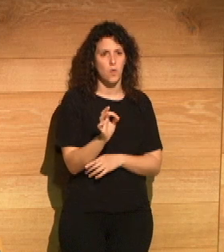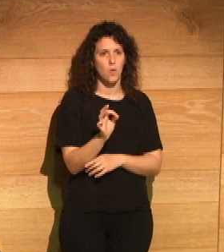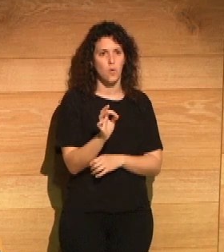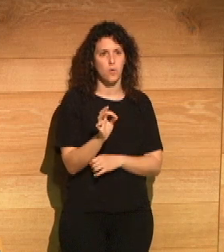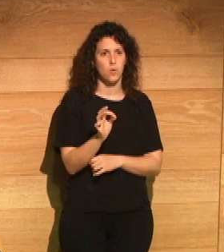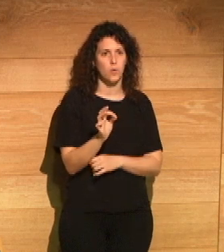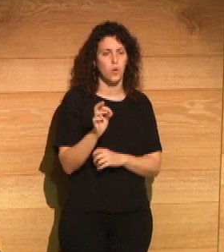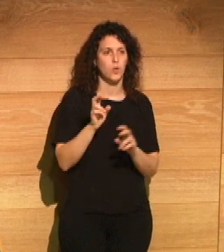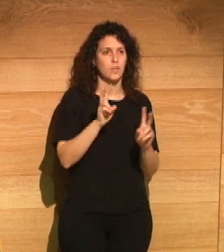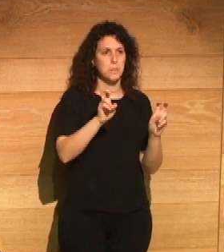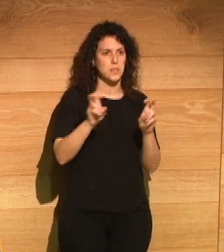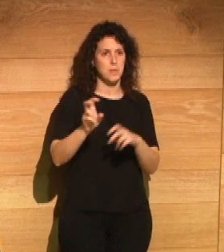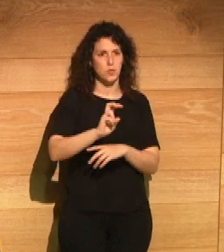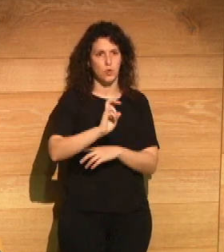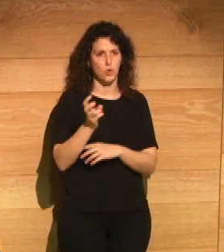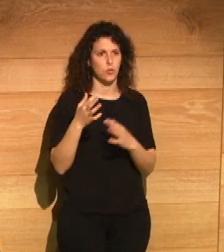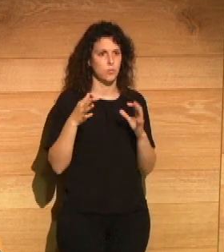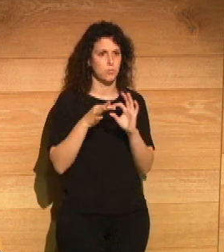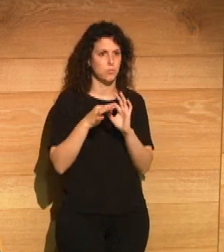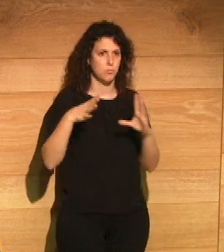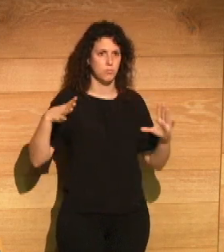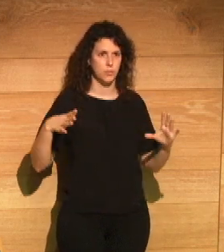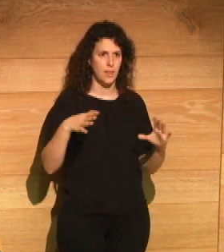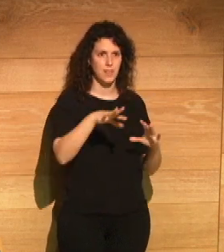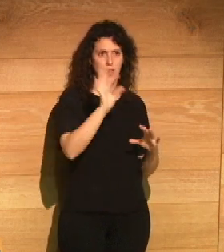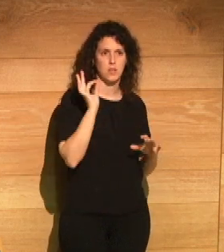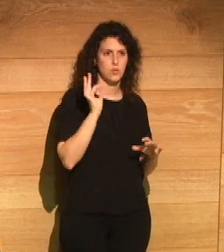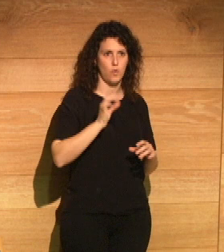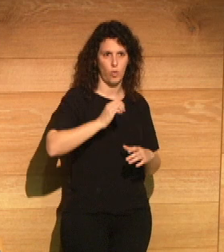otras cuestiones que no tienen que ver con una decisión tan tajante.